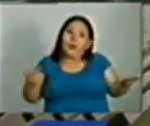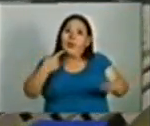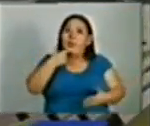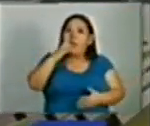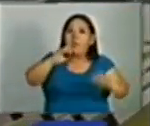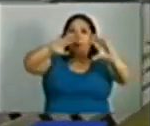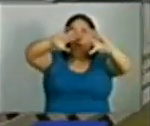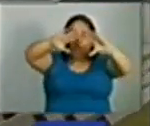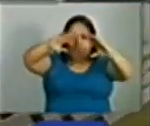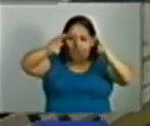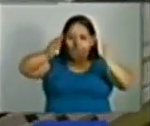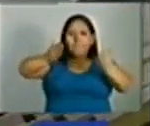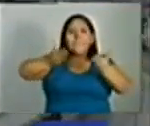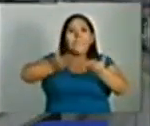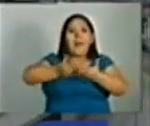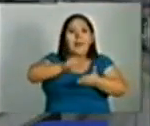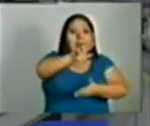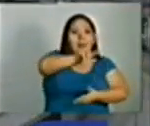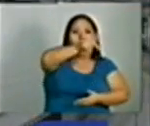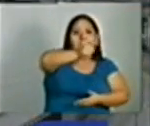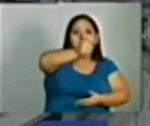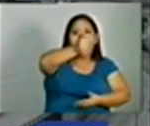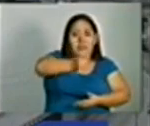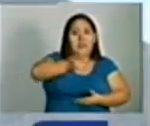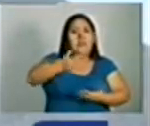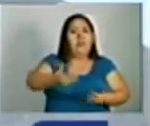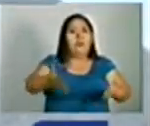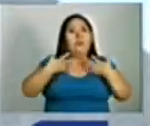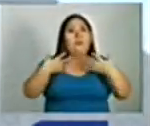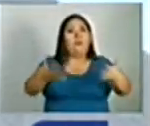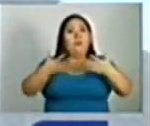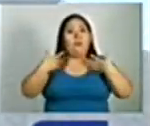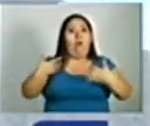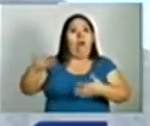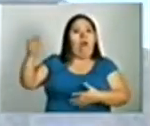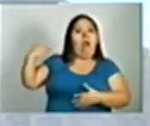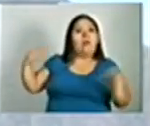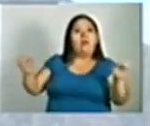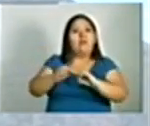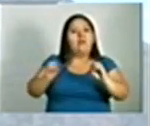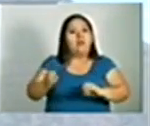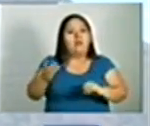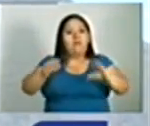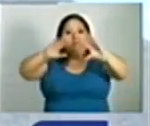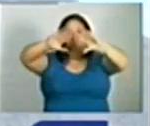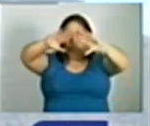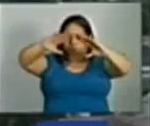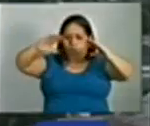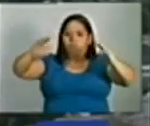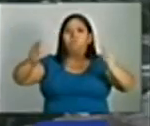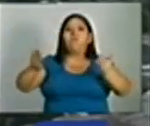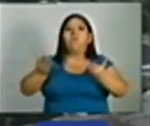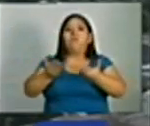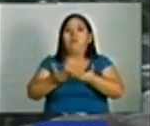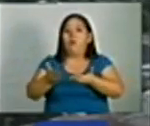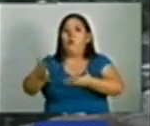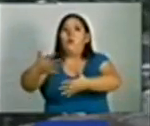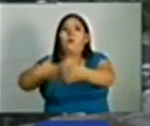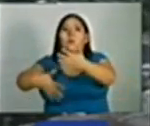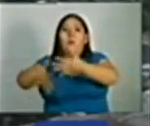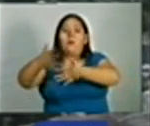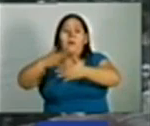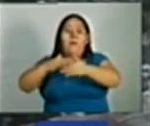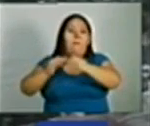planeta registró los 3 meses más calurosos de su historia. Las temperaturas globales de la superficie del mar han alcanzado máximos